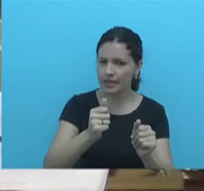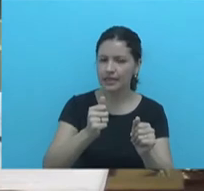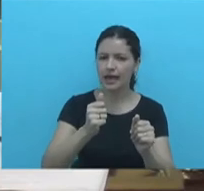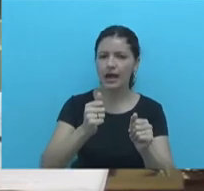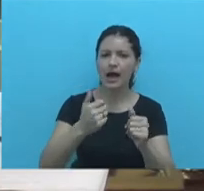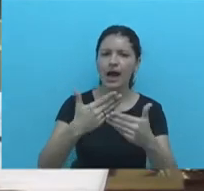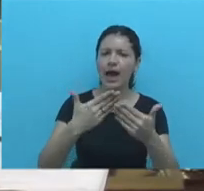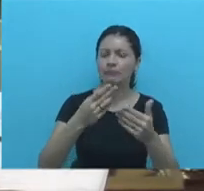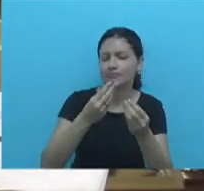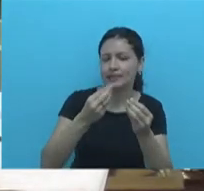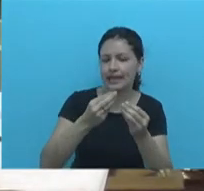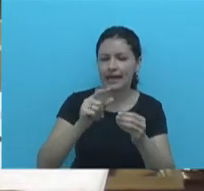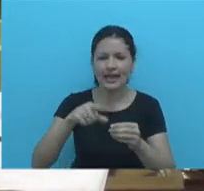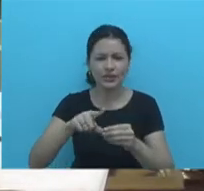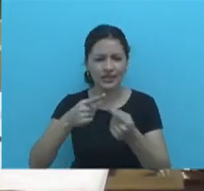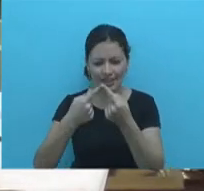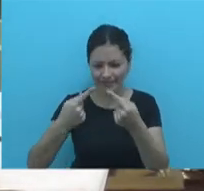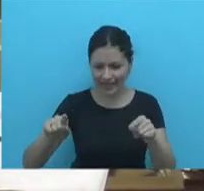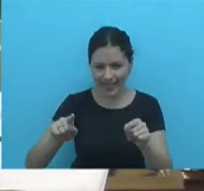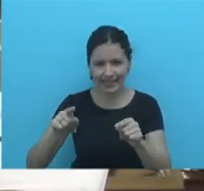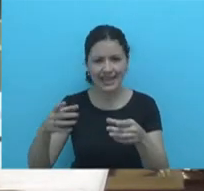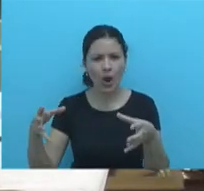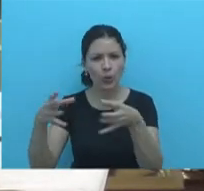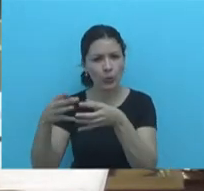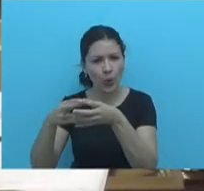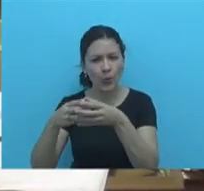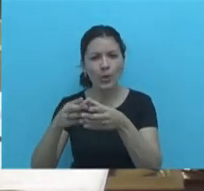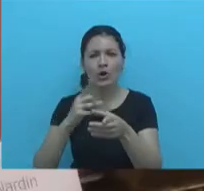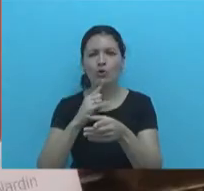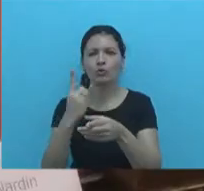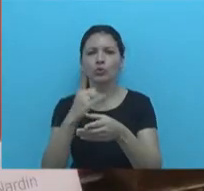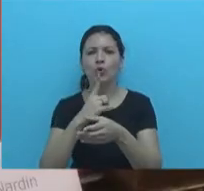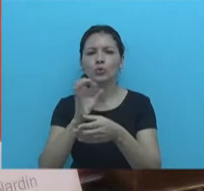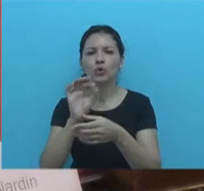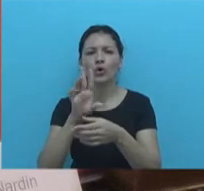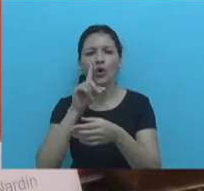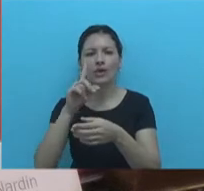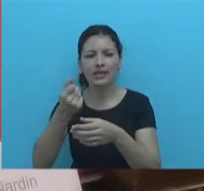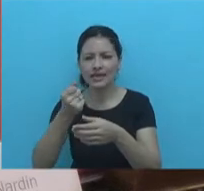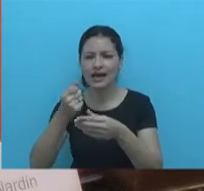convivencia. Es otra cosa que se proyecta a después de terminar la escuela secundaria. No sé si...